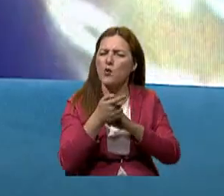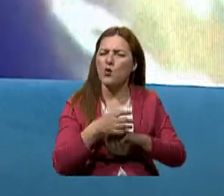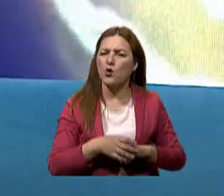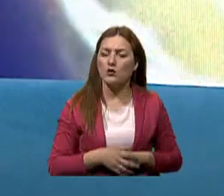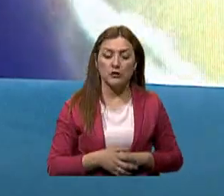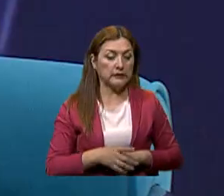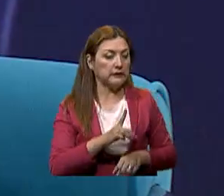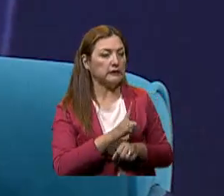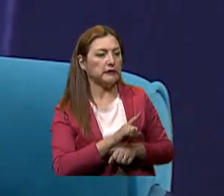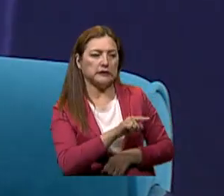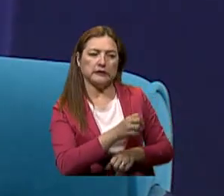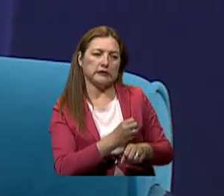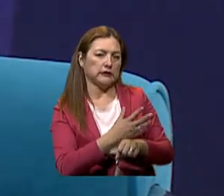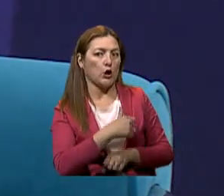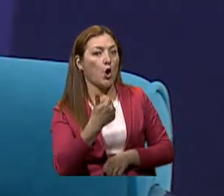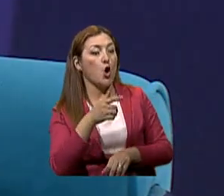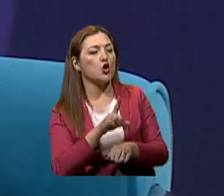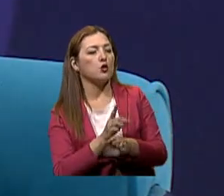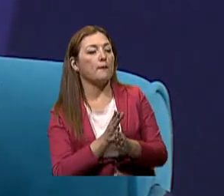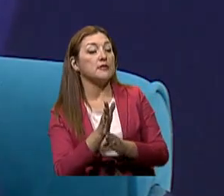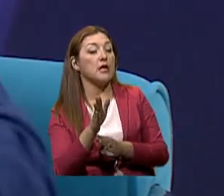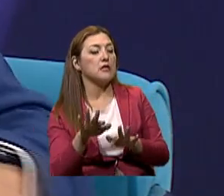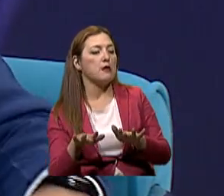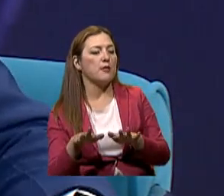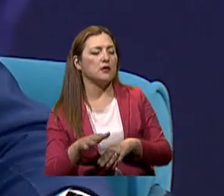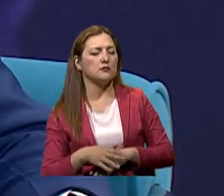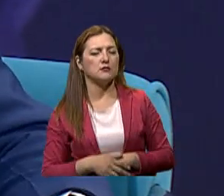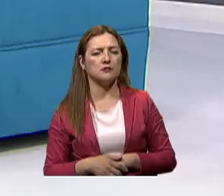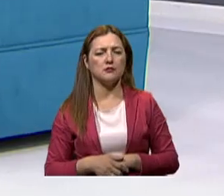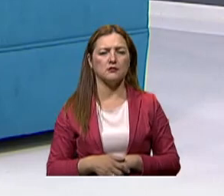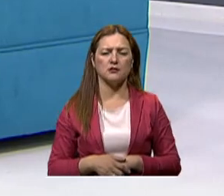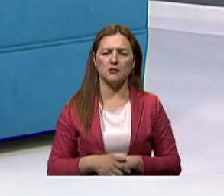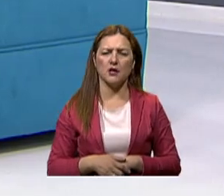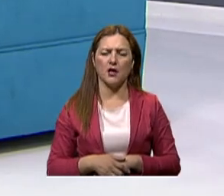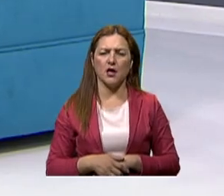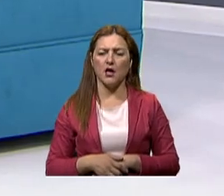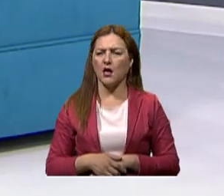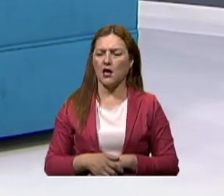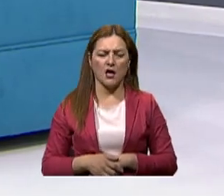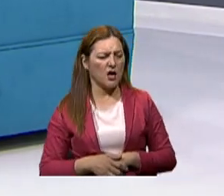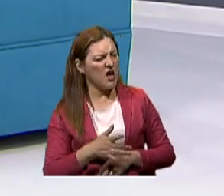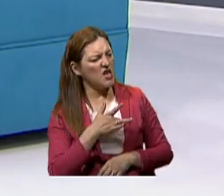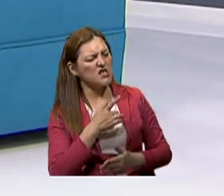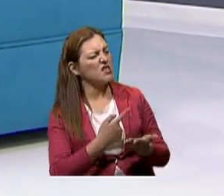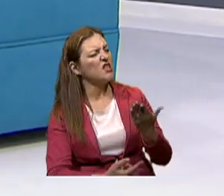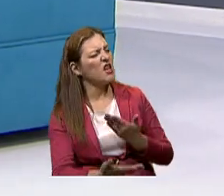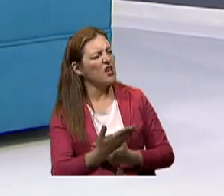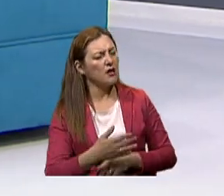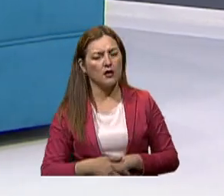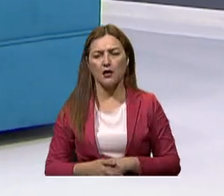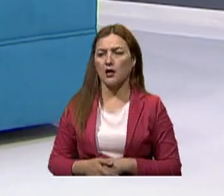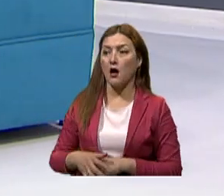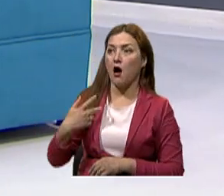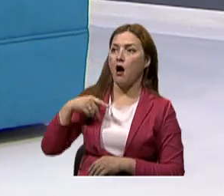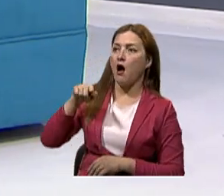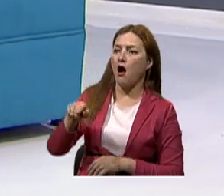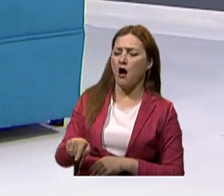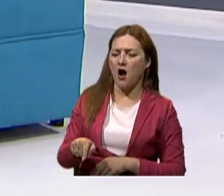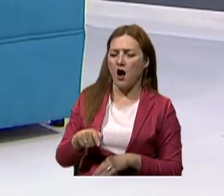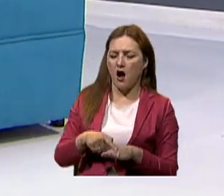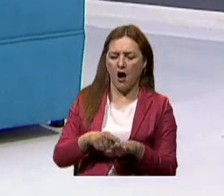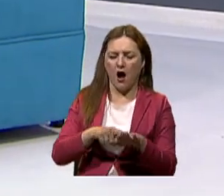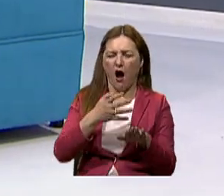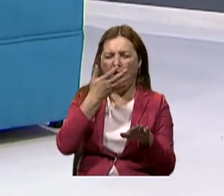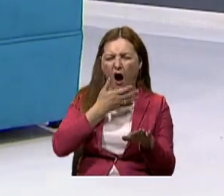empezó a tener, ¿qué sensaciones en los pies? De hormigueo. Como hormigueo, eso fue lo principal. Sí, de hormigueo, de calor. Y, por ejemplo,